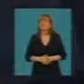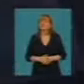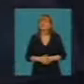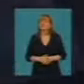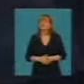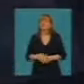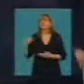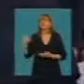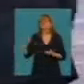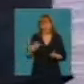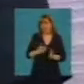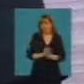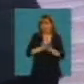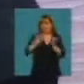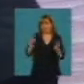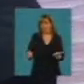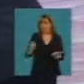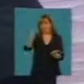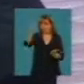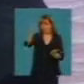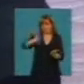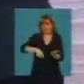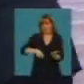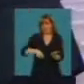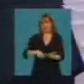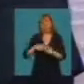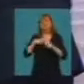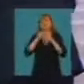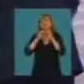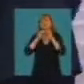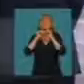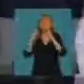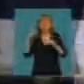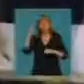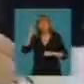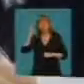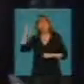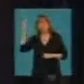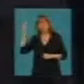Invitamos a realizar la firma correspondiente al